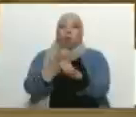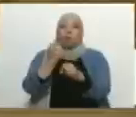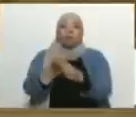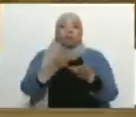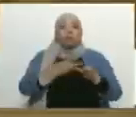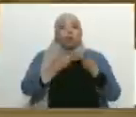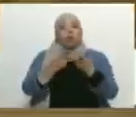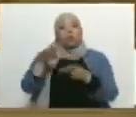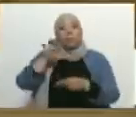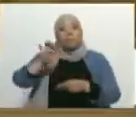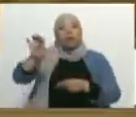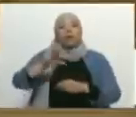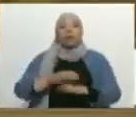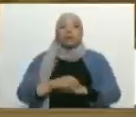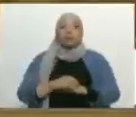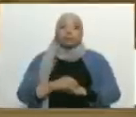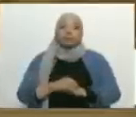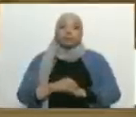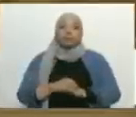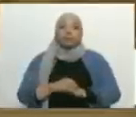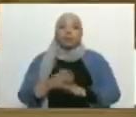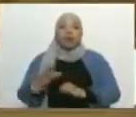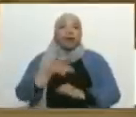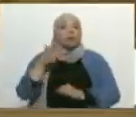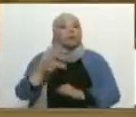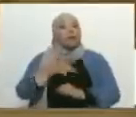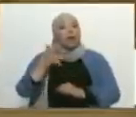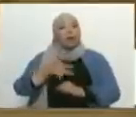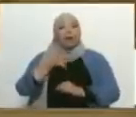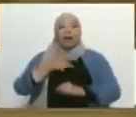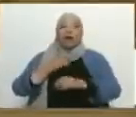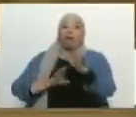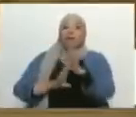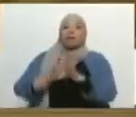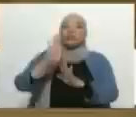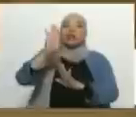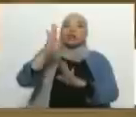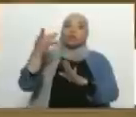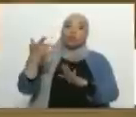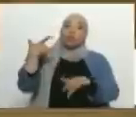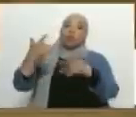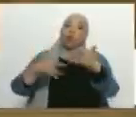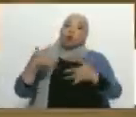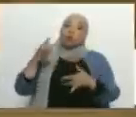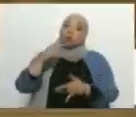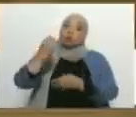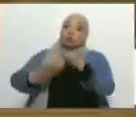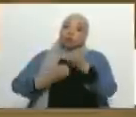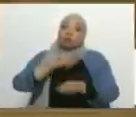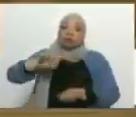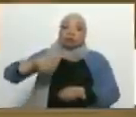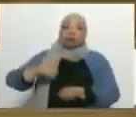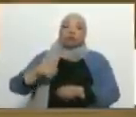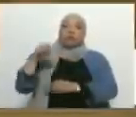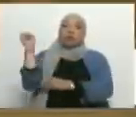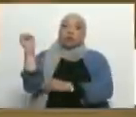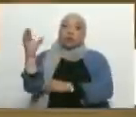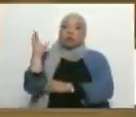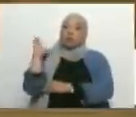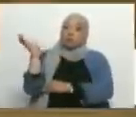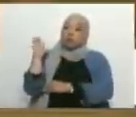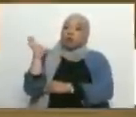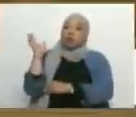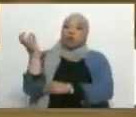patria, para seguir avanzando en lo que hemos venido haciendo desde esta Asamblea Nacional, en